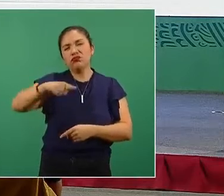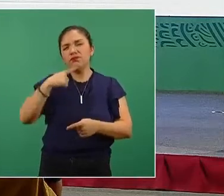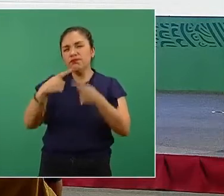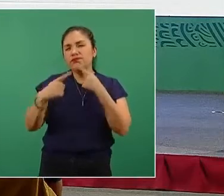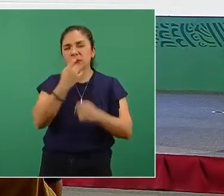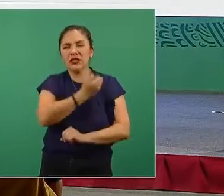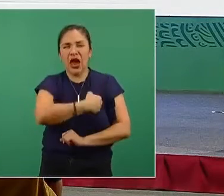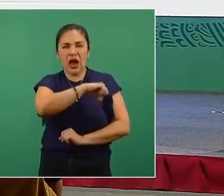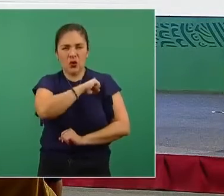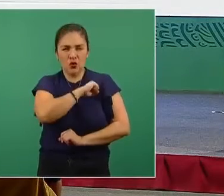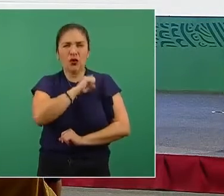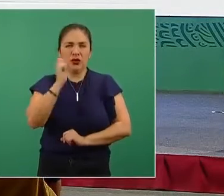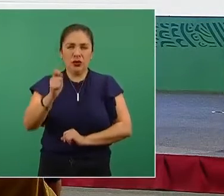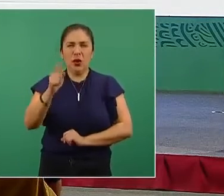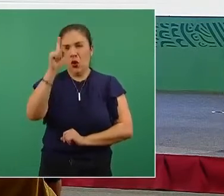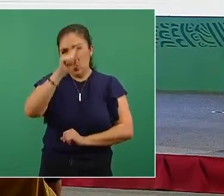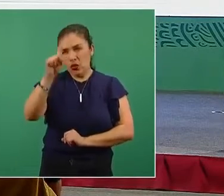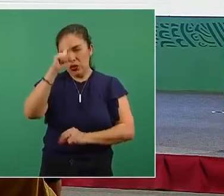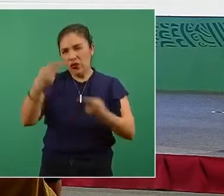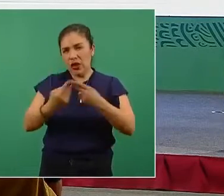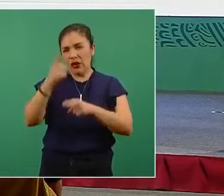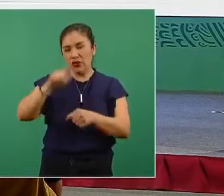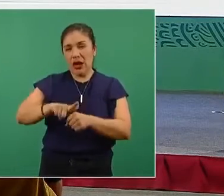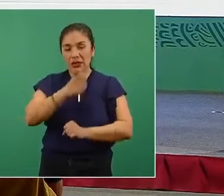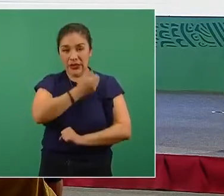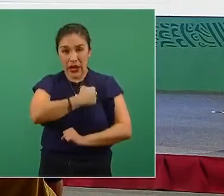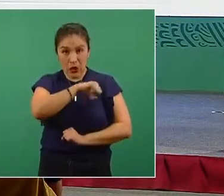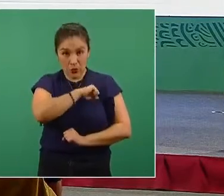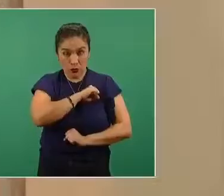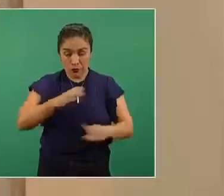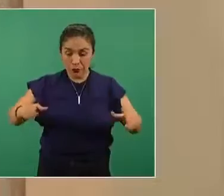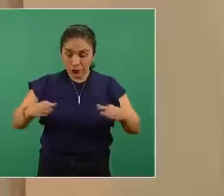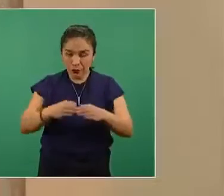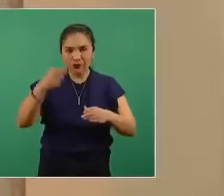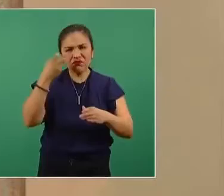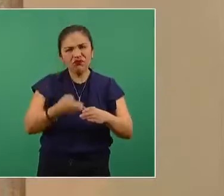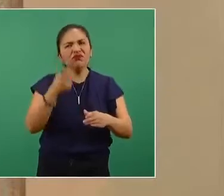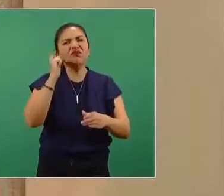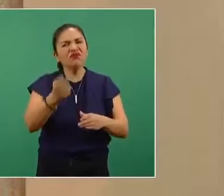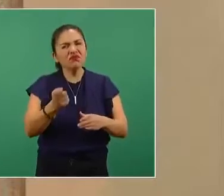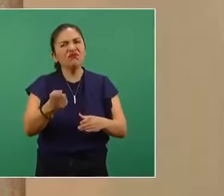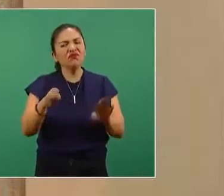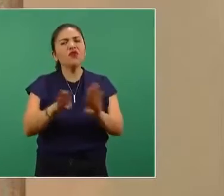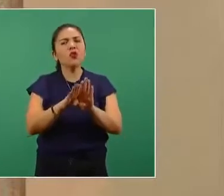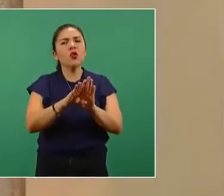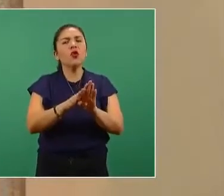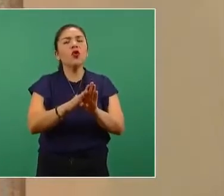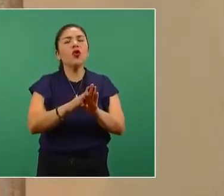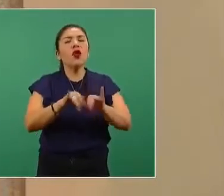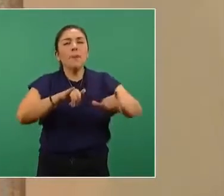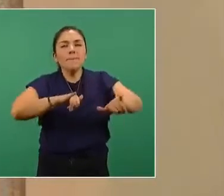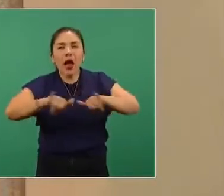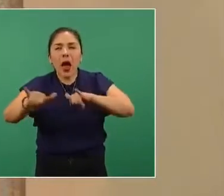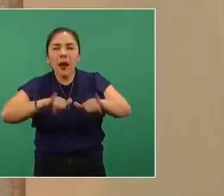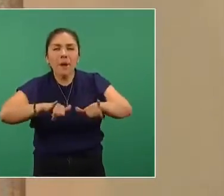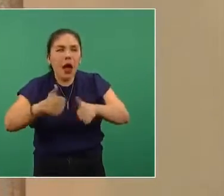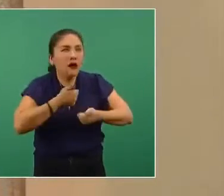Salud Pública del Consejo Nacional de Salud, que es este fenómeno de distribución